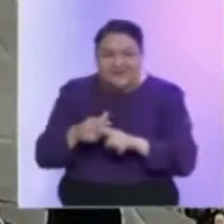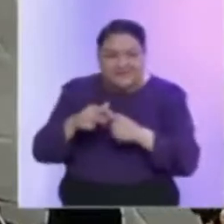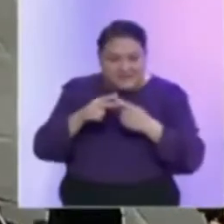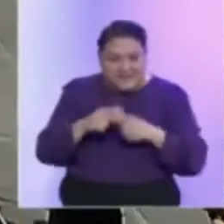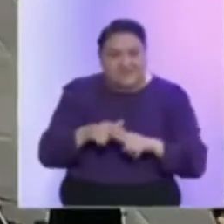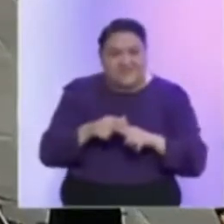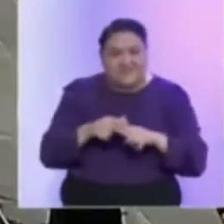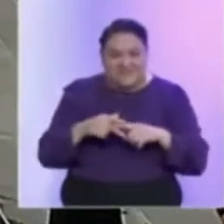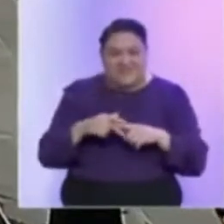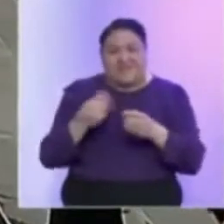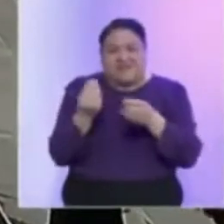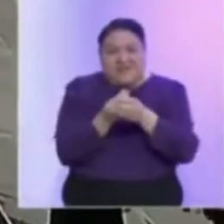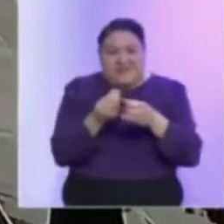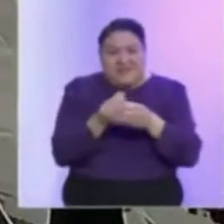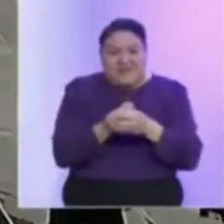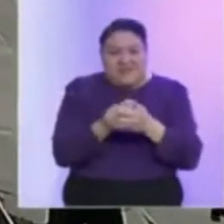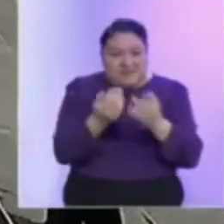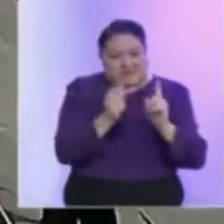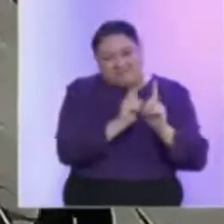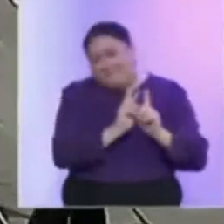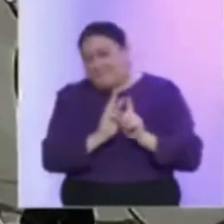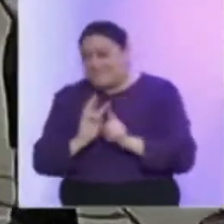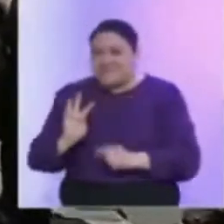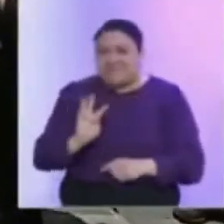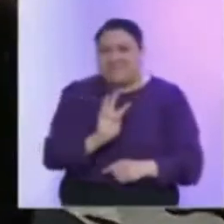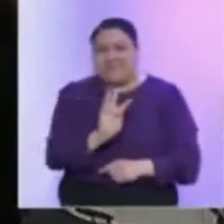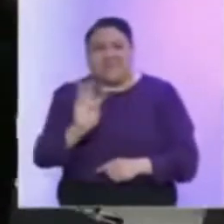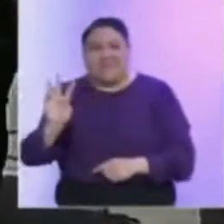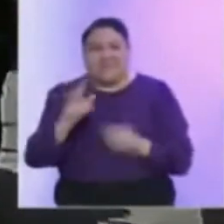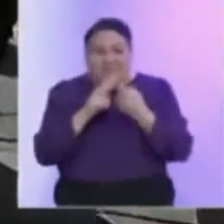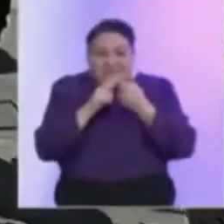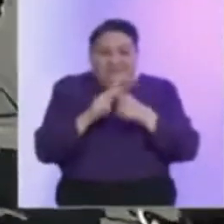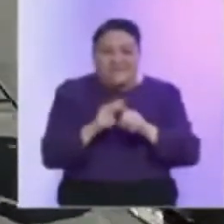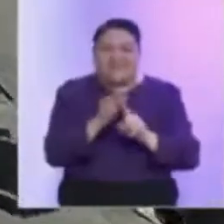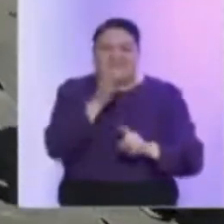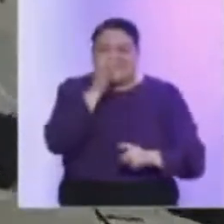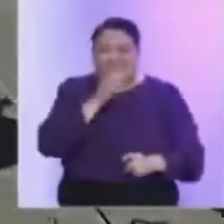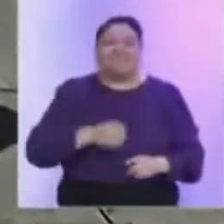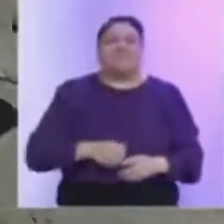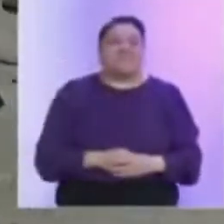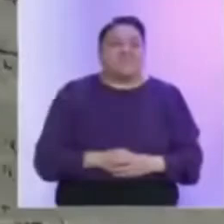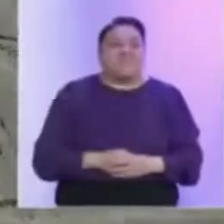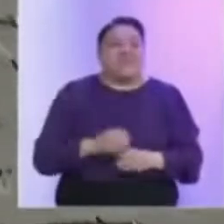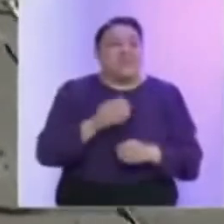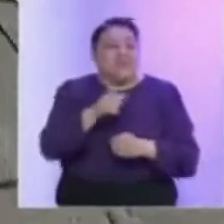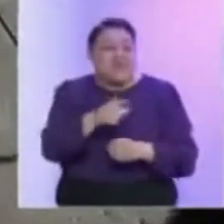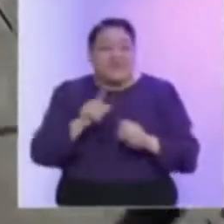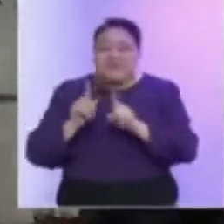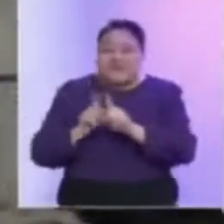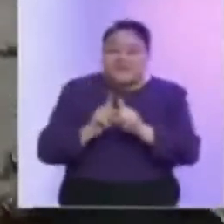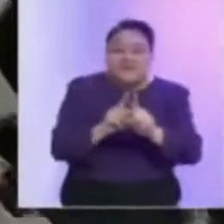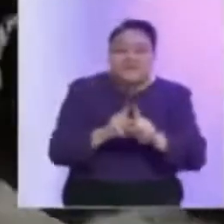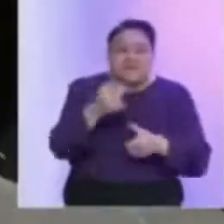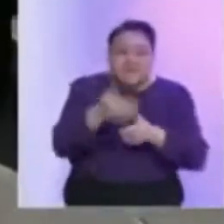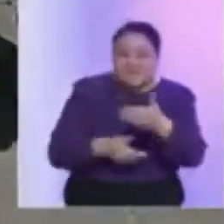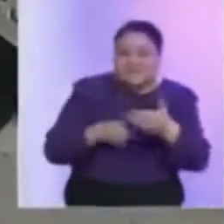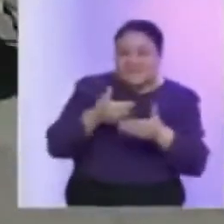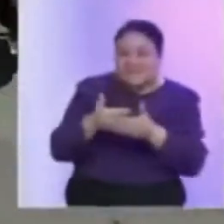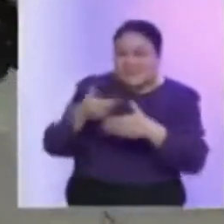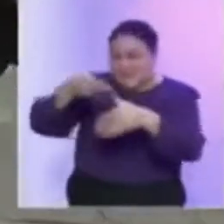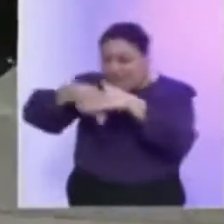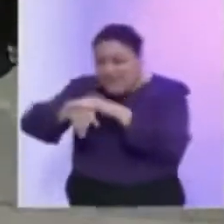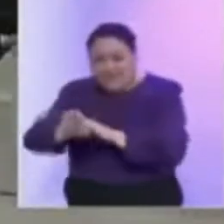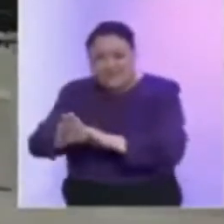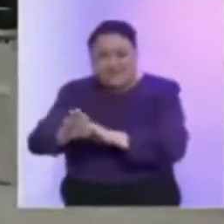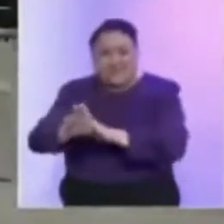esta solemne sesión que en unos minutos más acostumbrados. Bienvenidas y bienvenidos, senadores. Senadores.